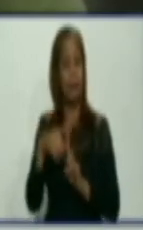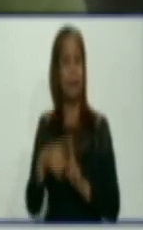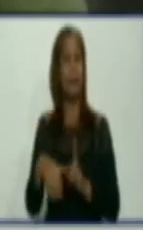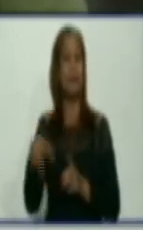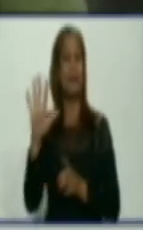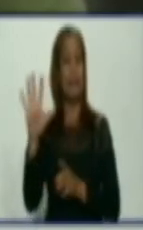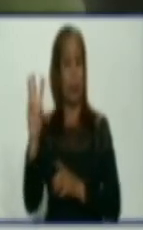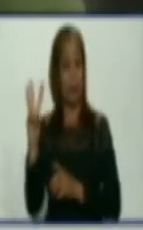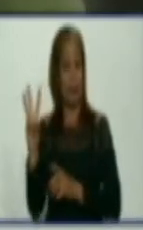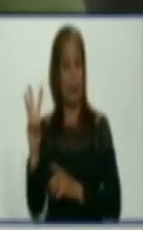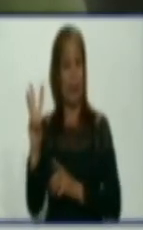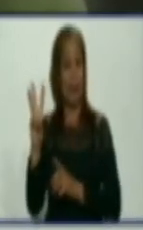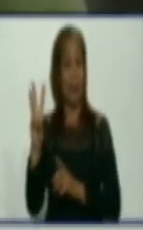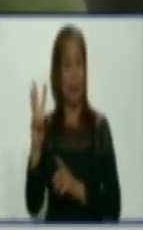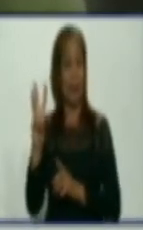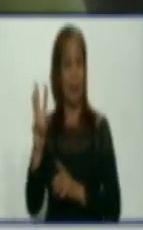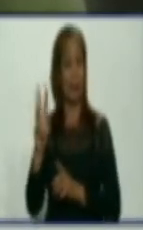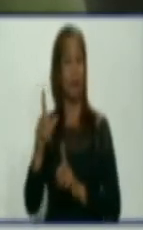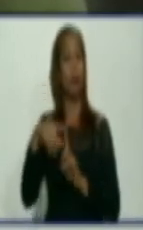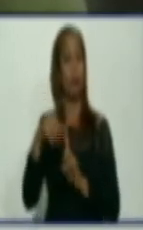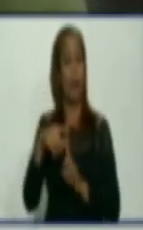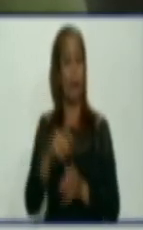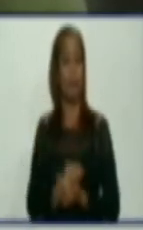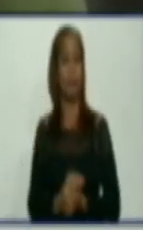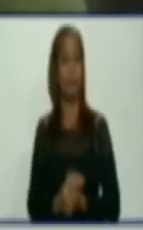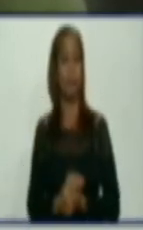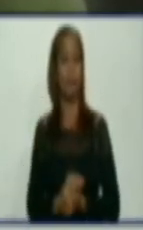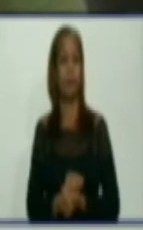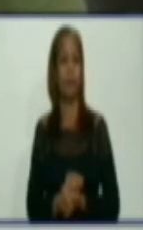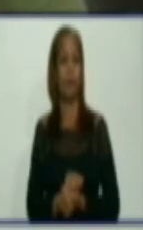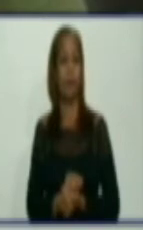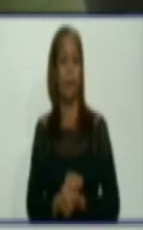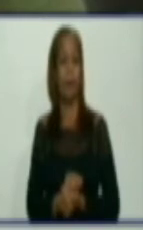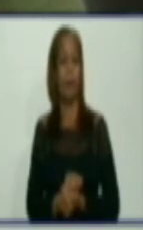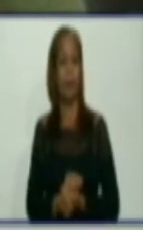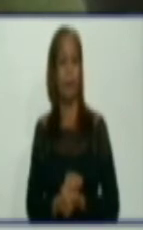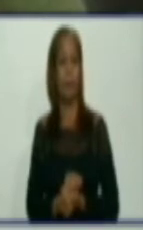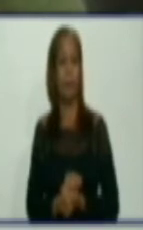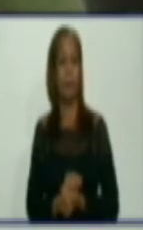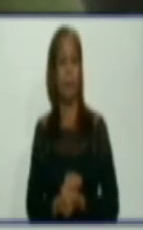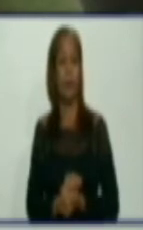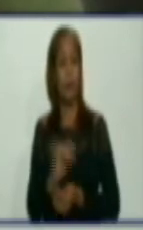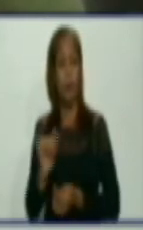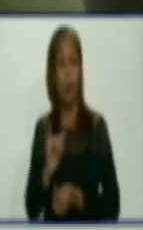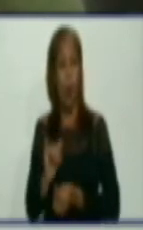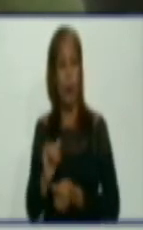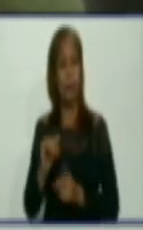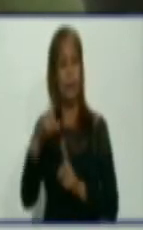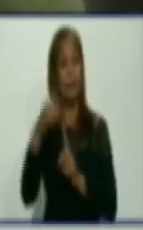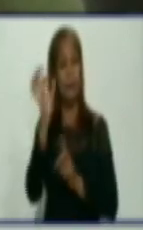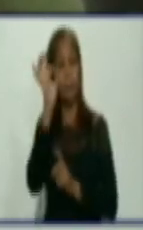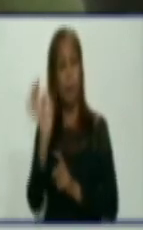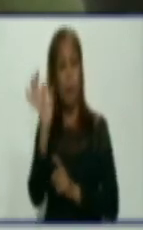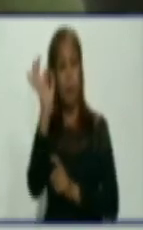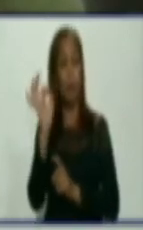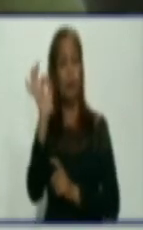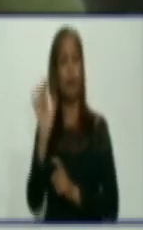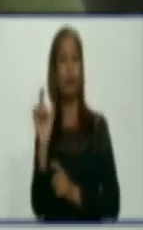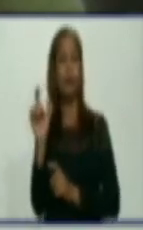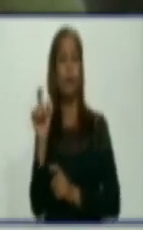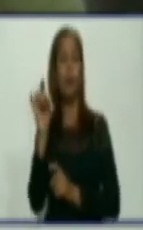que lleva a una tasa de 101.6 por 100.000 habitantes. Como promedio, en los últimos 15 días